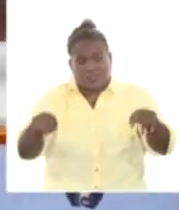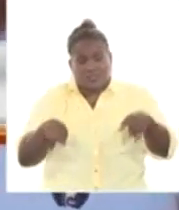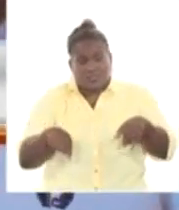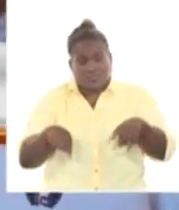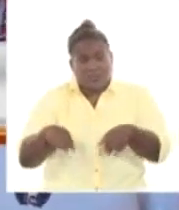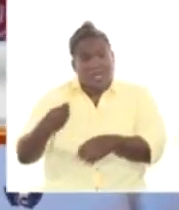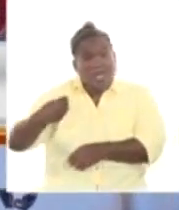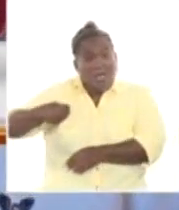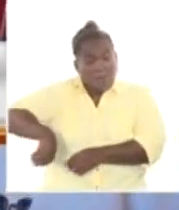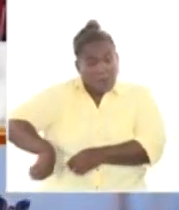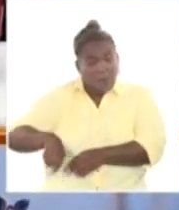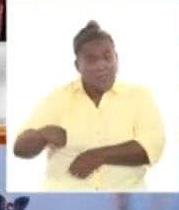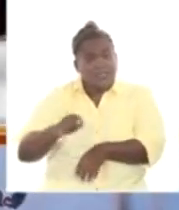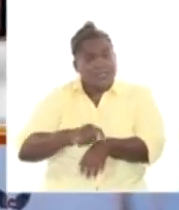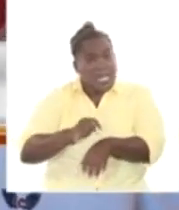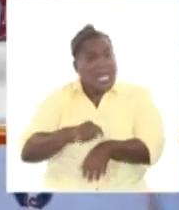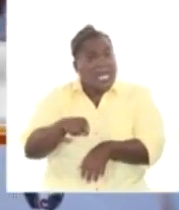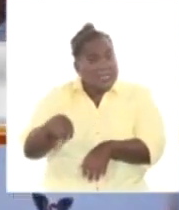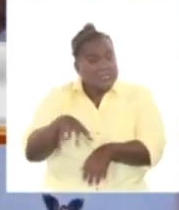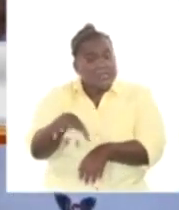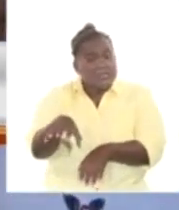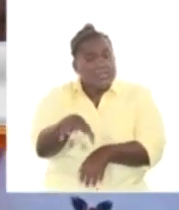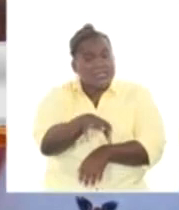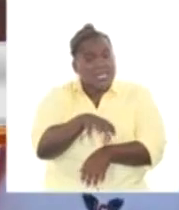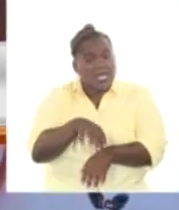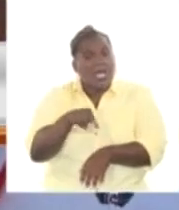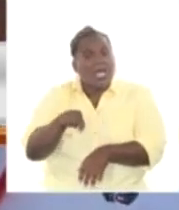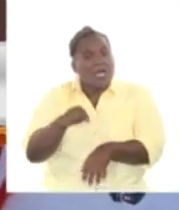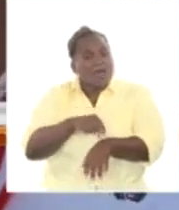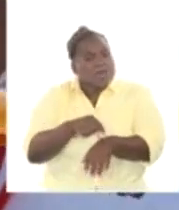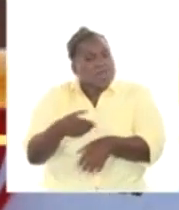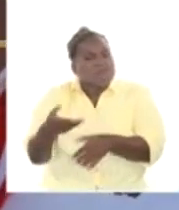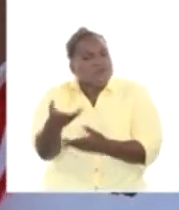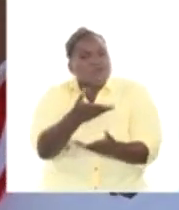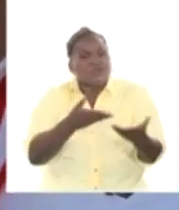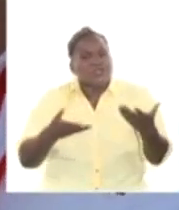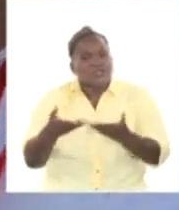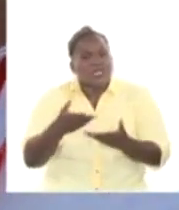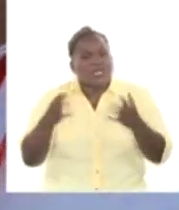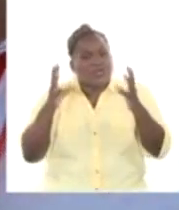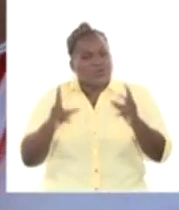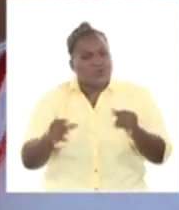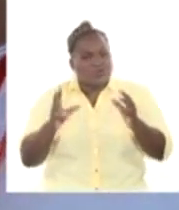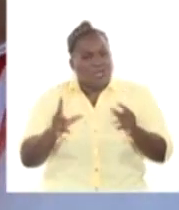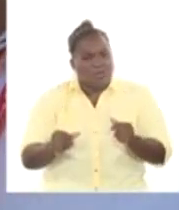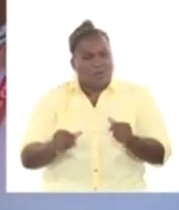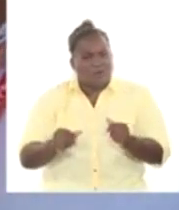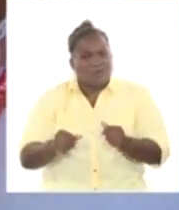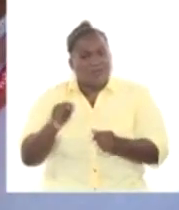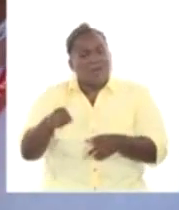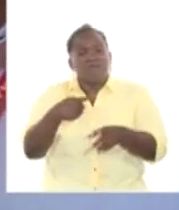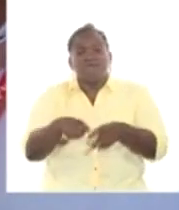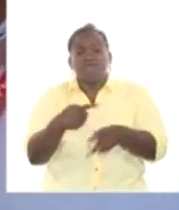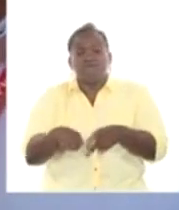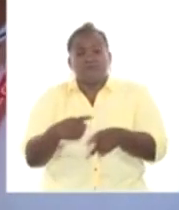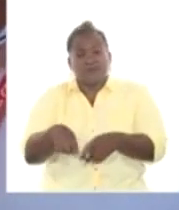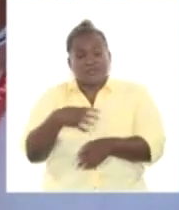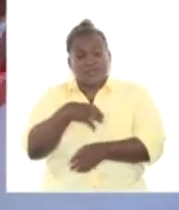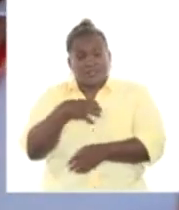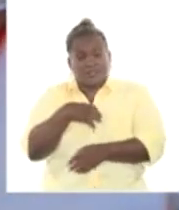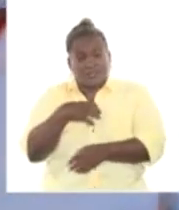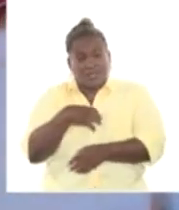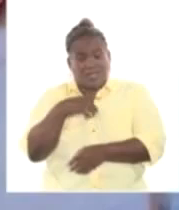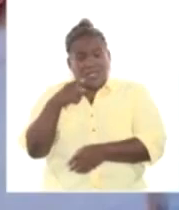aprovecha un espacio como este? Sí, cómo no, es un espacio para socializar los resultados que se están teniendo, los productos que se tienen y además para